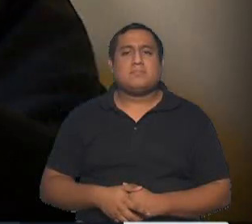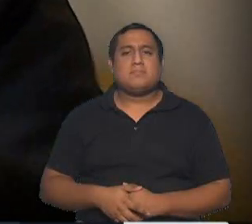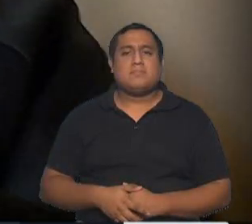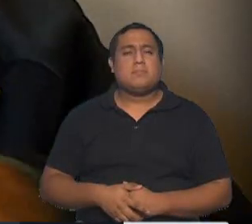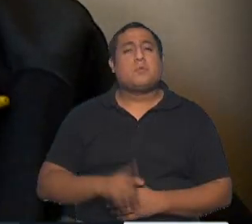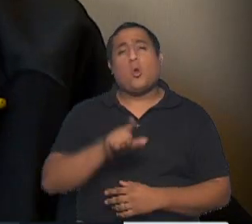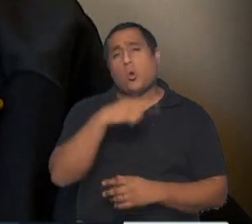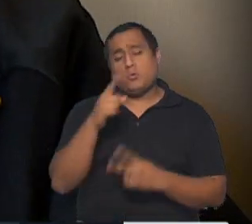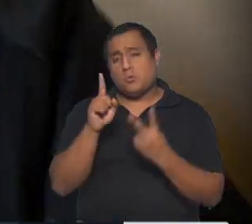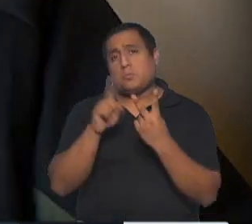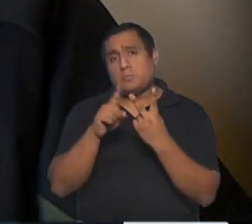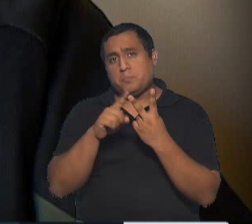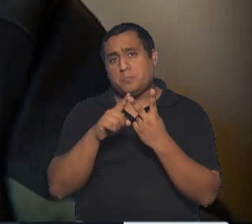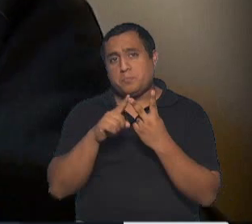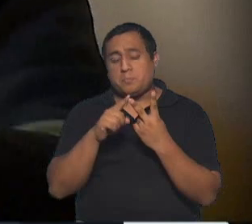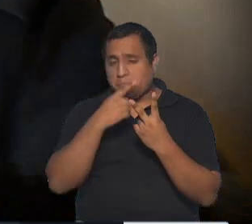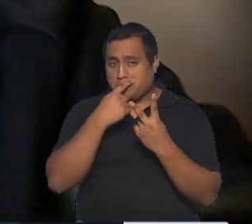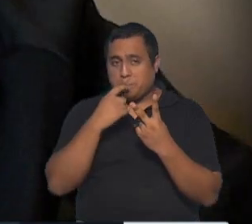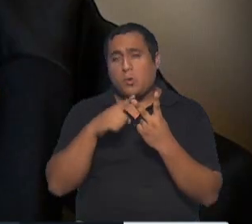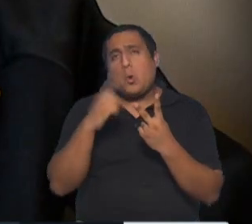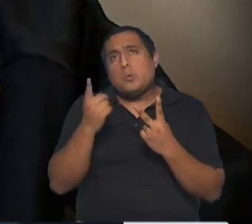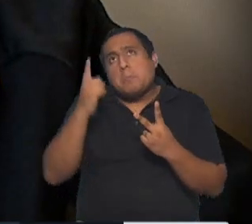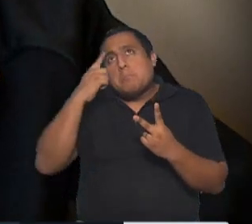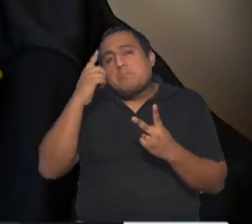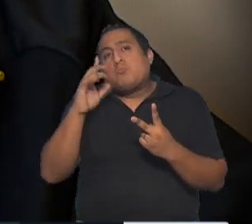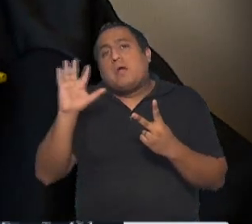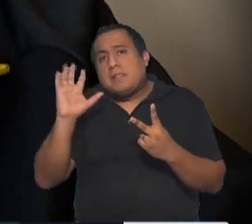Pero el otro supuesto, o la otra hipótesis,